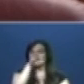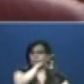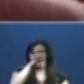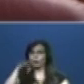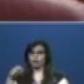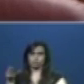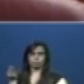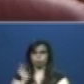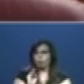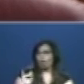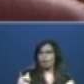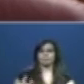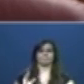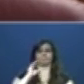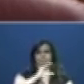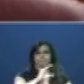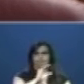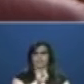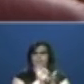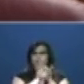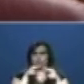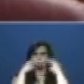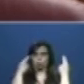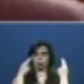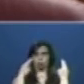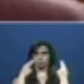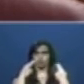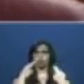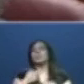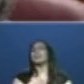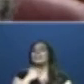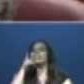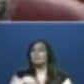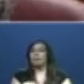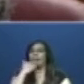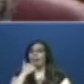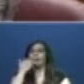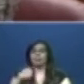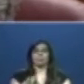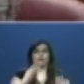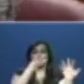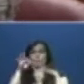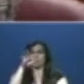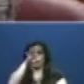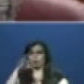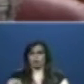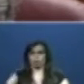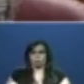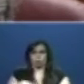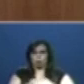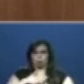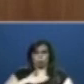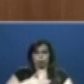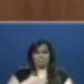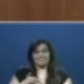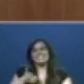financiero disponible del presupuesto de la comunidad y hasta el 90 por de todos nuestros de todos nuestros recursos autónomos de